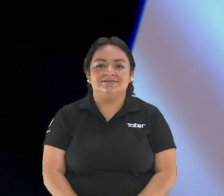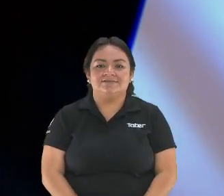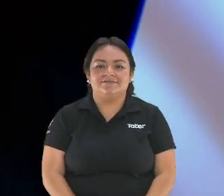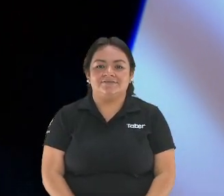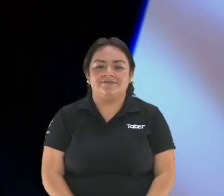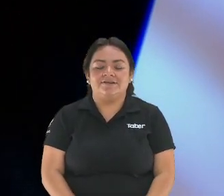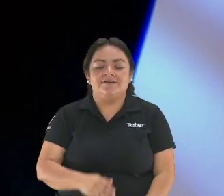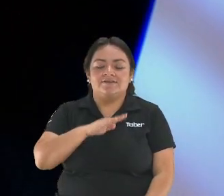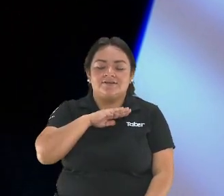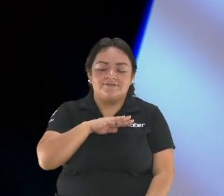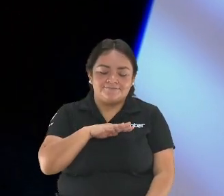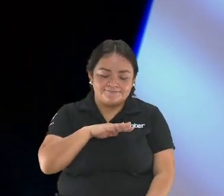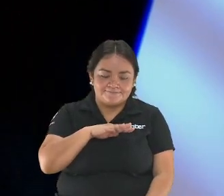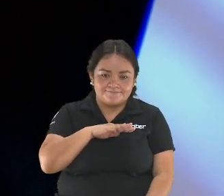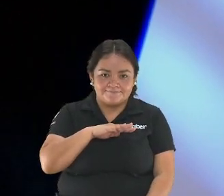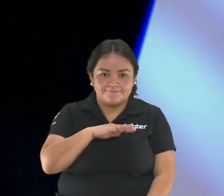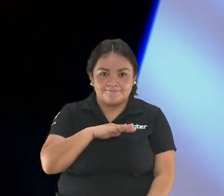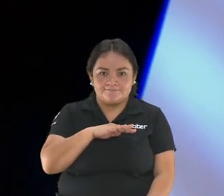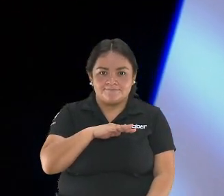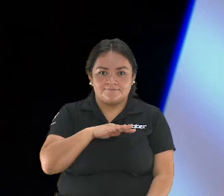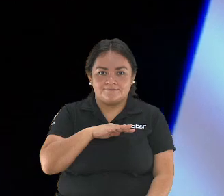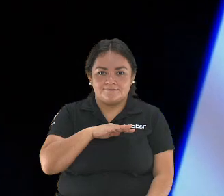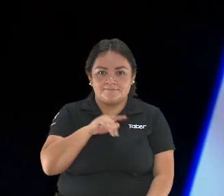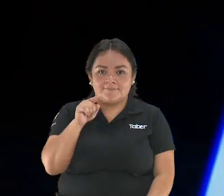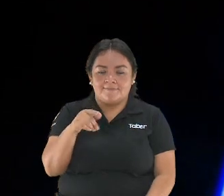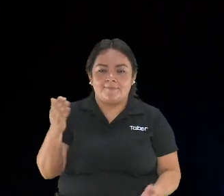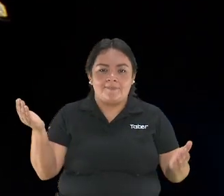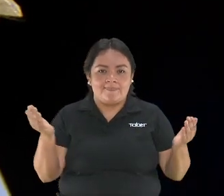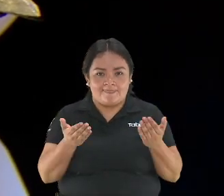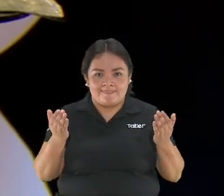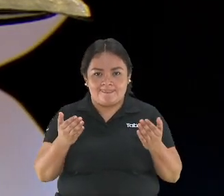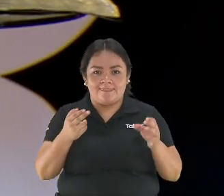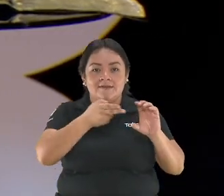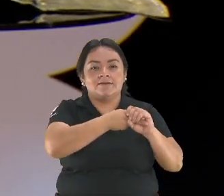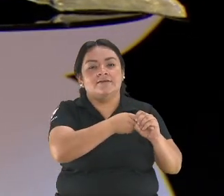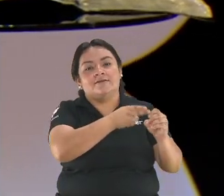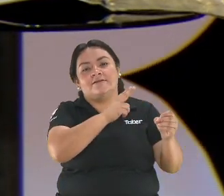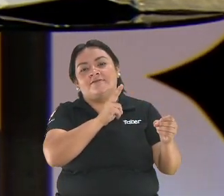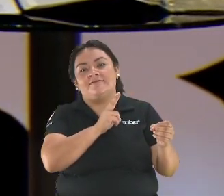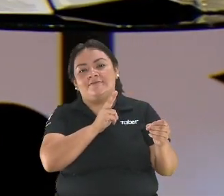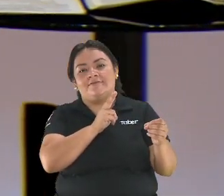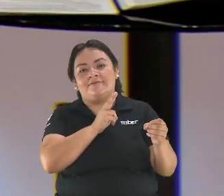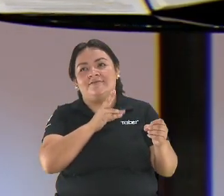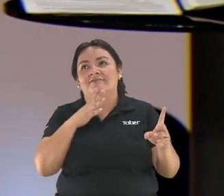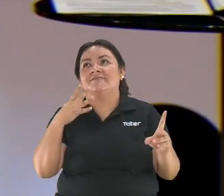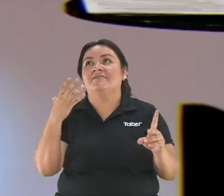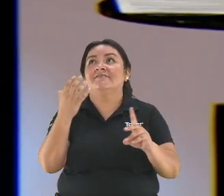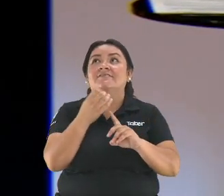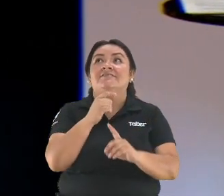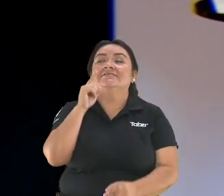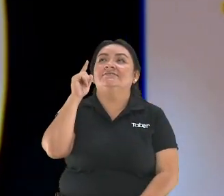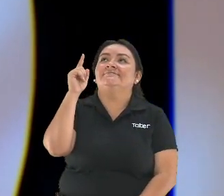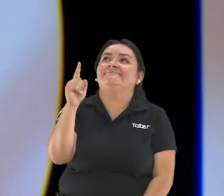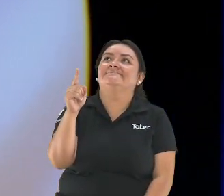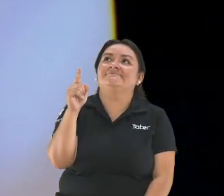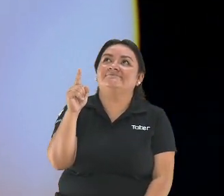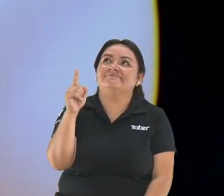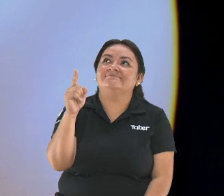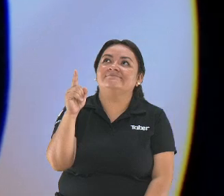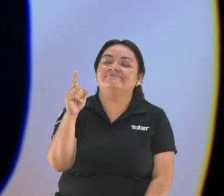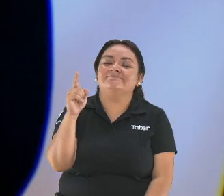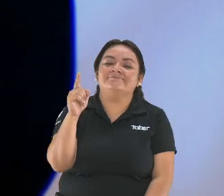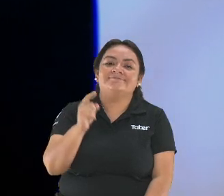desánimo te hace renunciar a los planes de dios